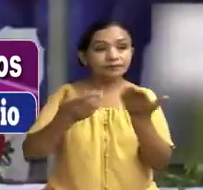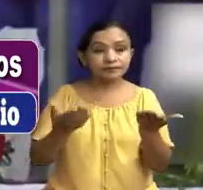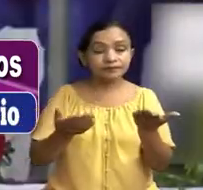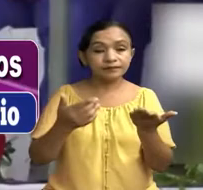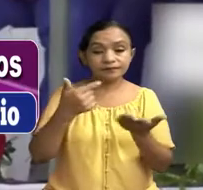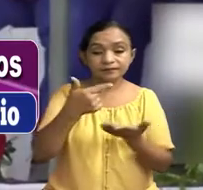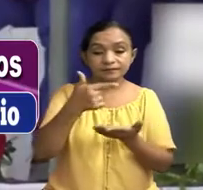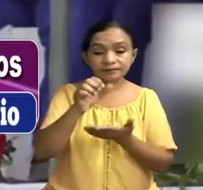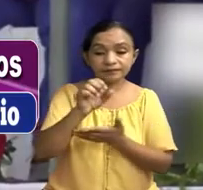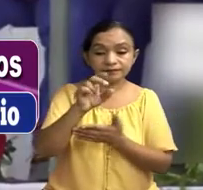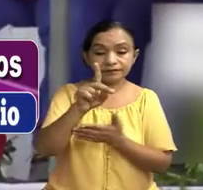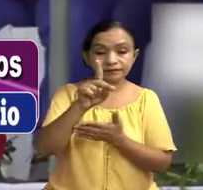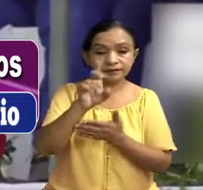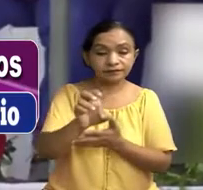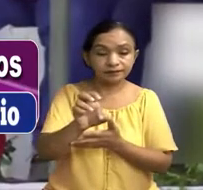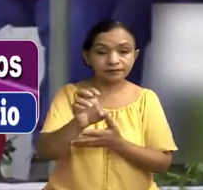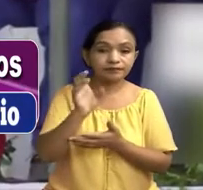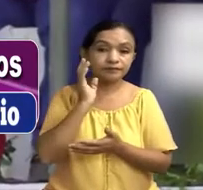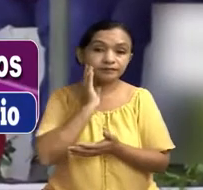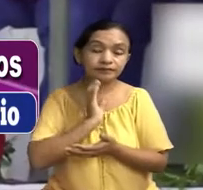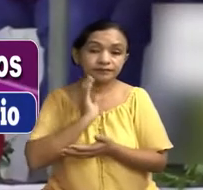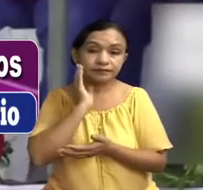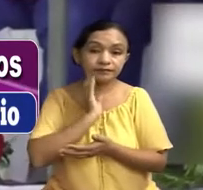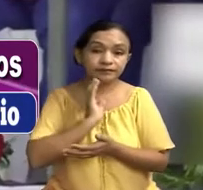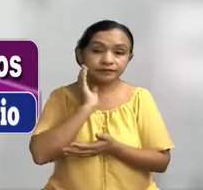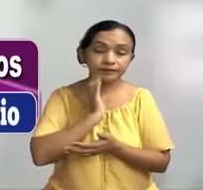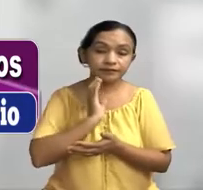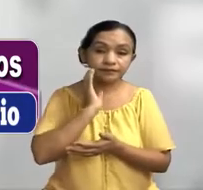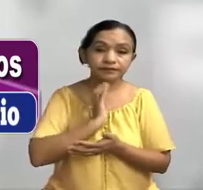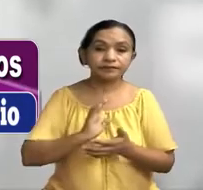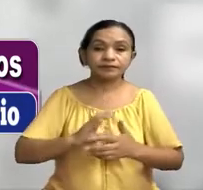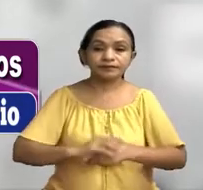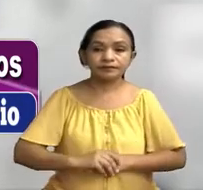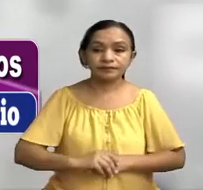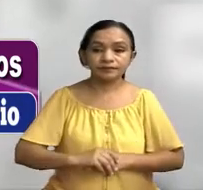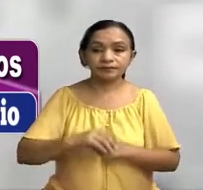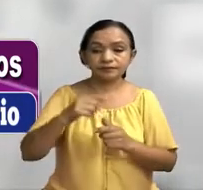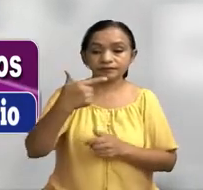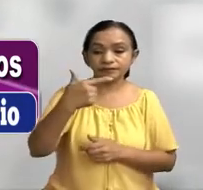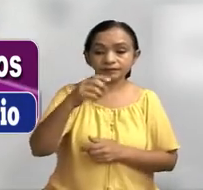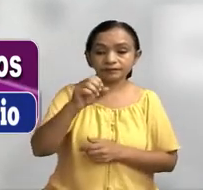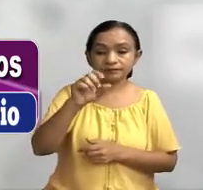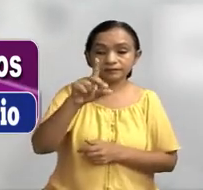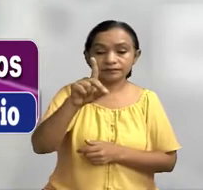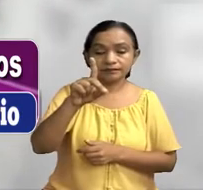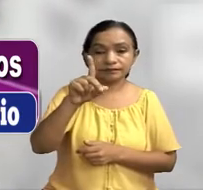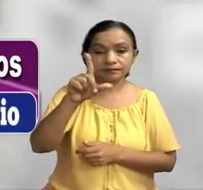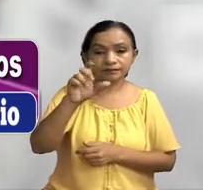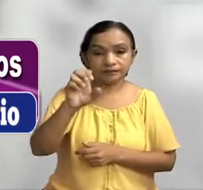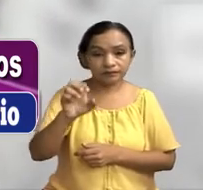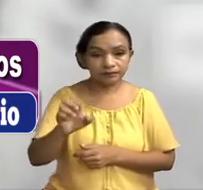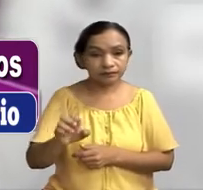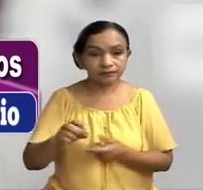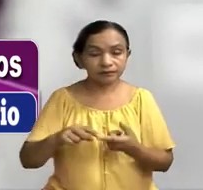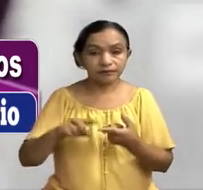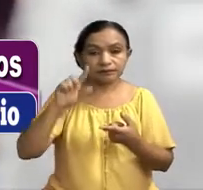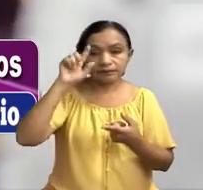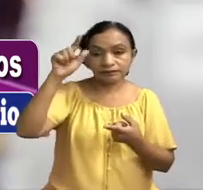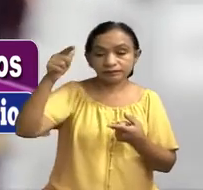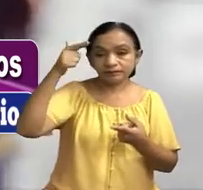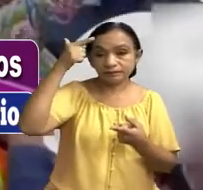golpes, ellos han tenido otras experiencias, ¿verdad? De golpes, de